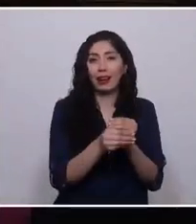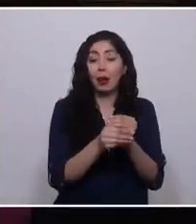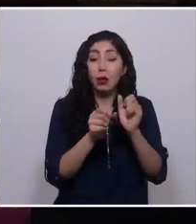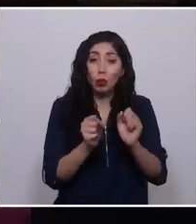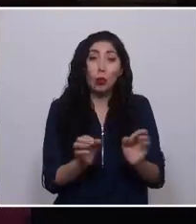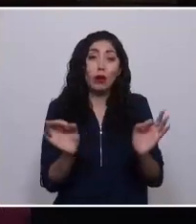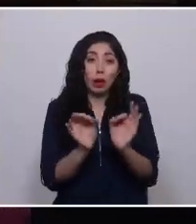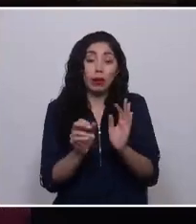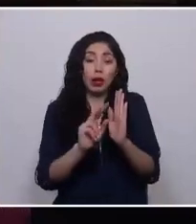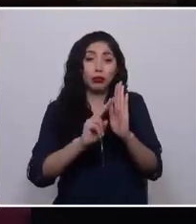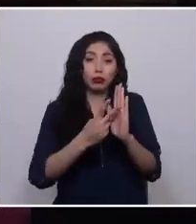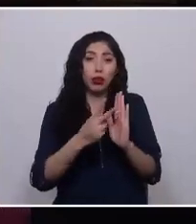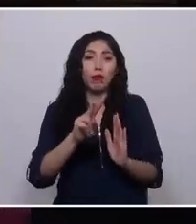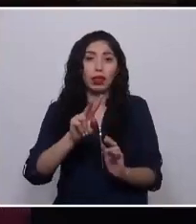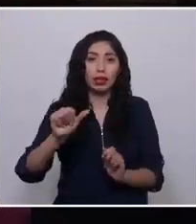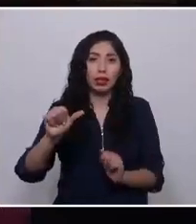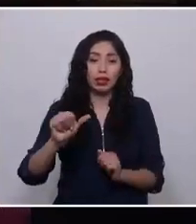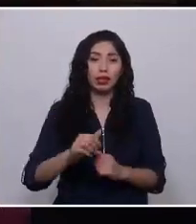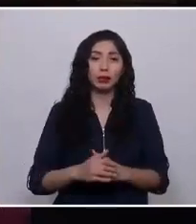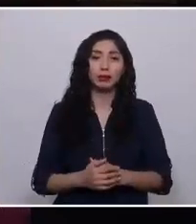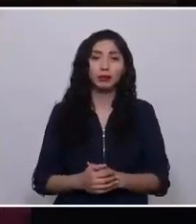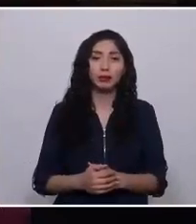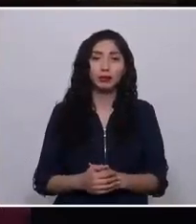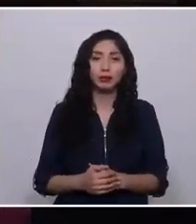número 26.